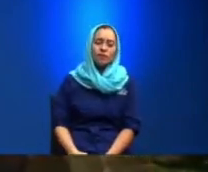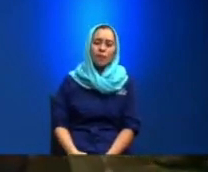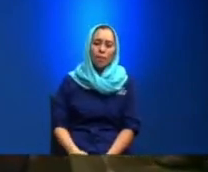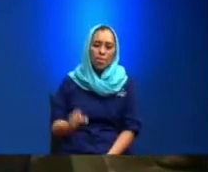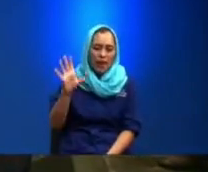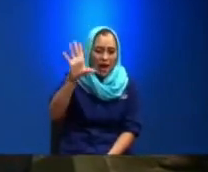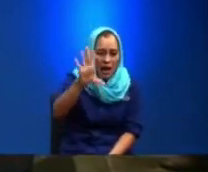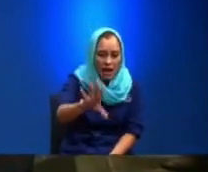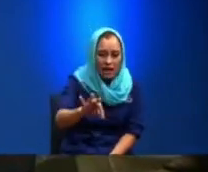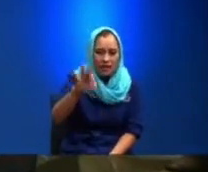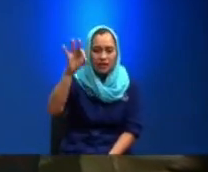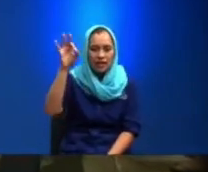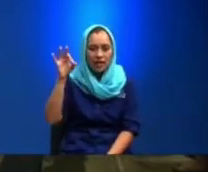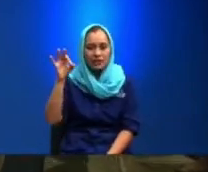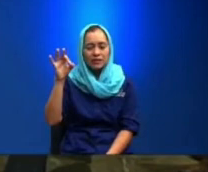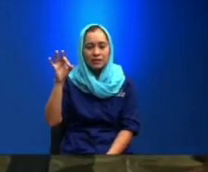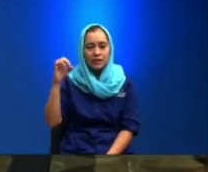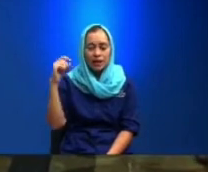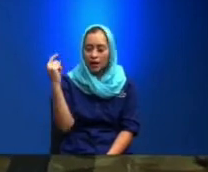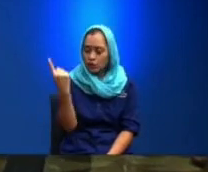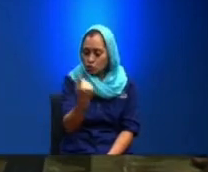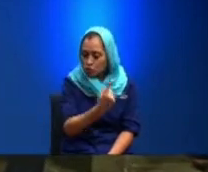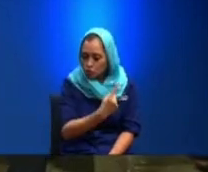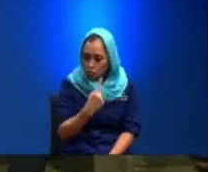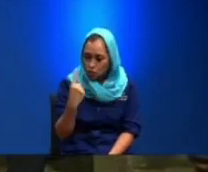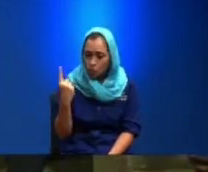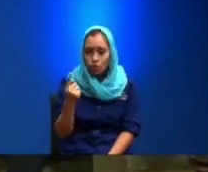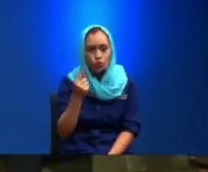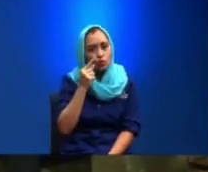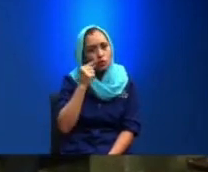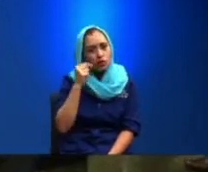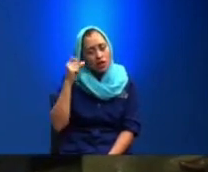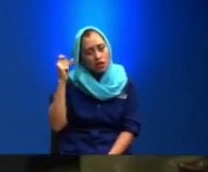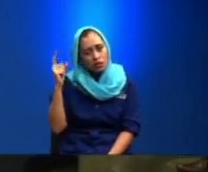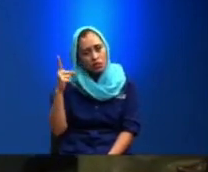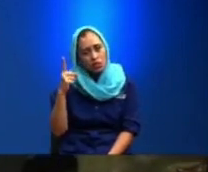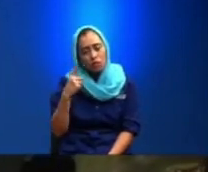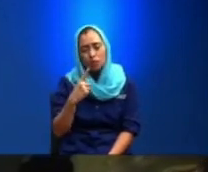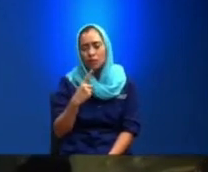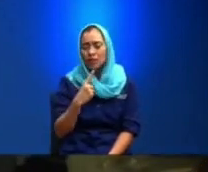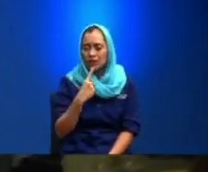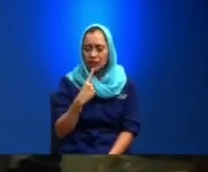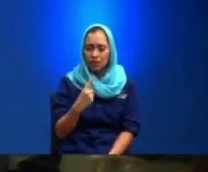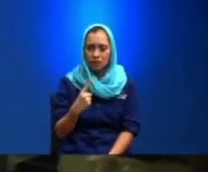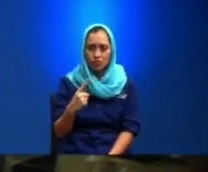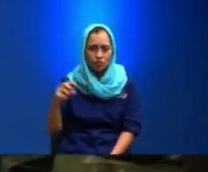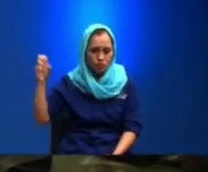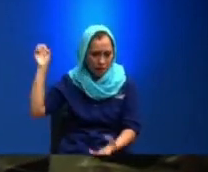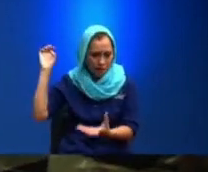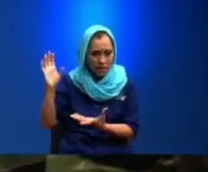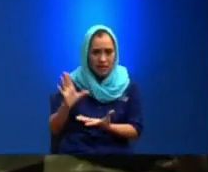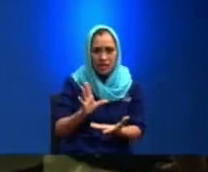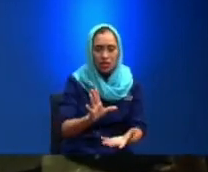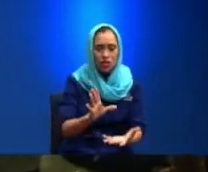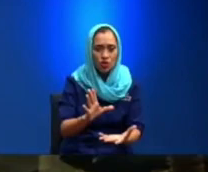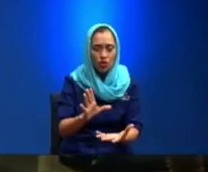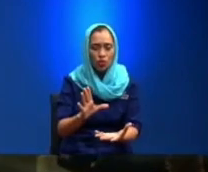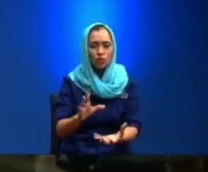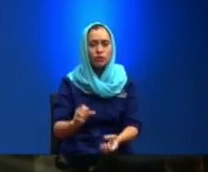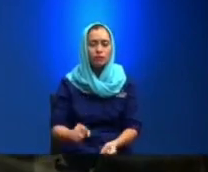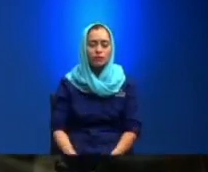aquellos que están al alcance de mi voz pronunciamos nosotros una bendición a favor de ellos gracias